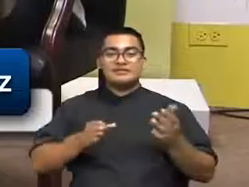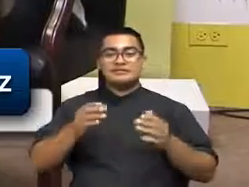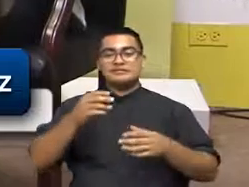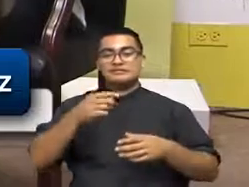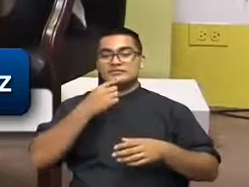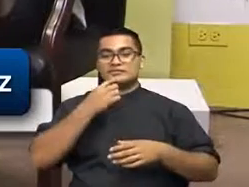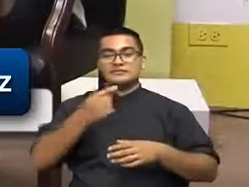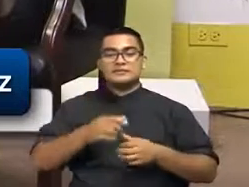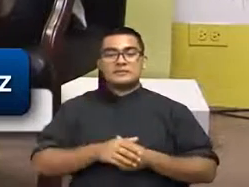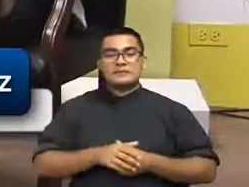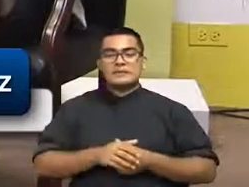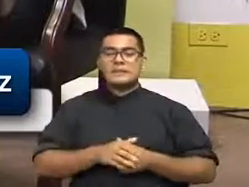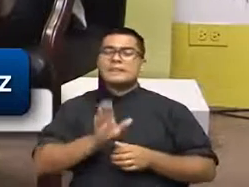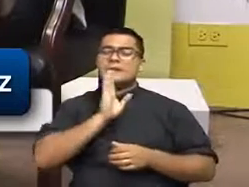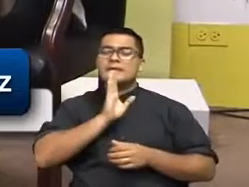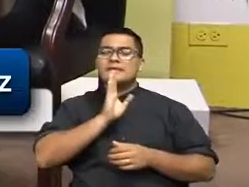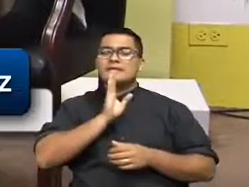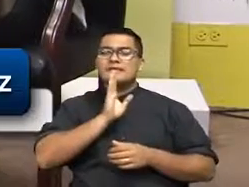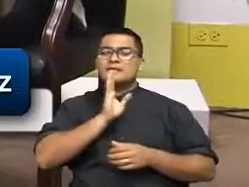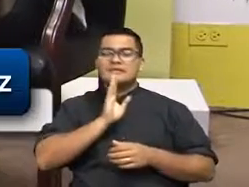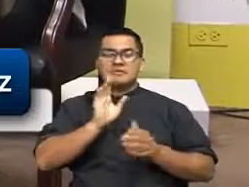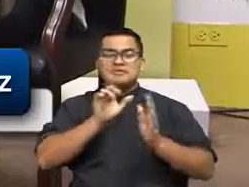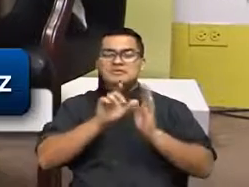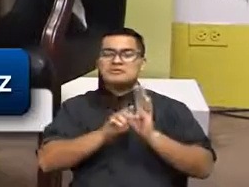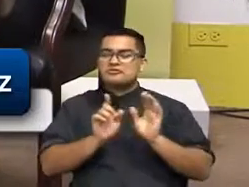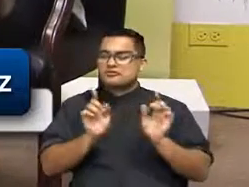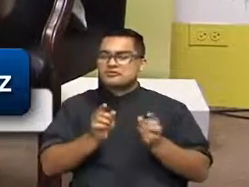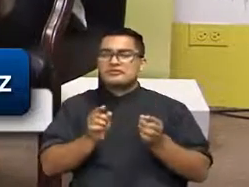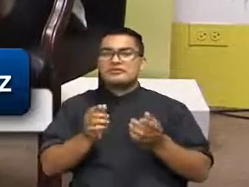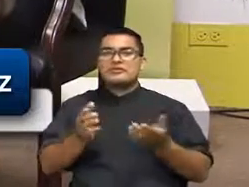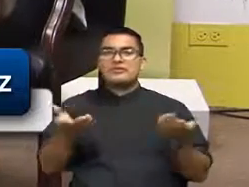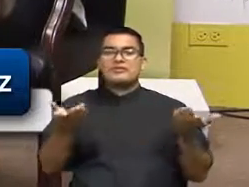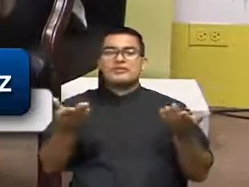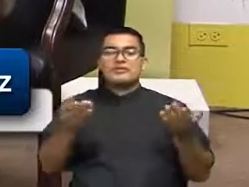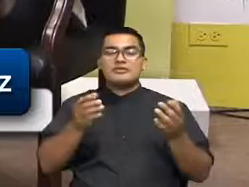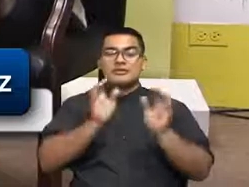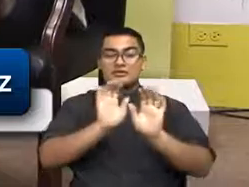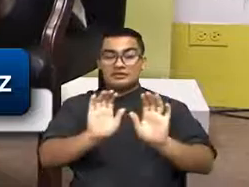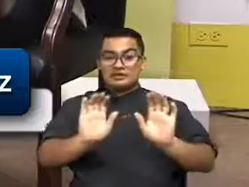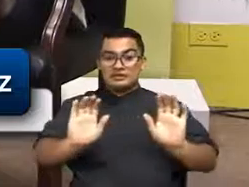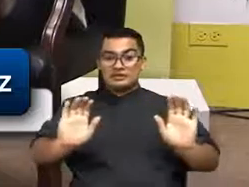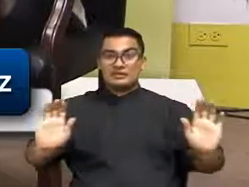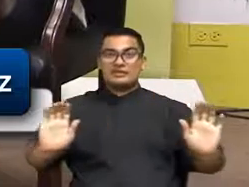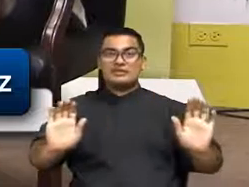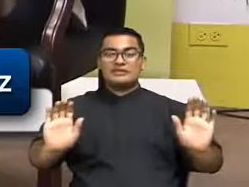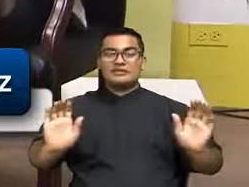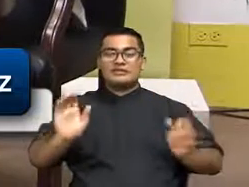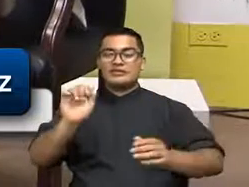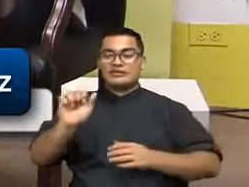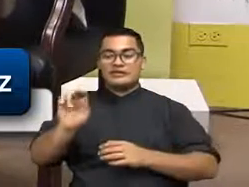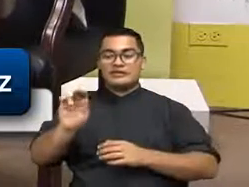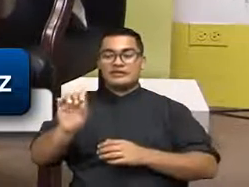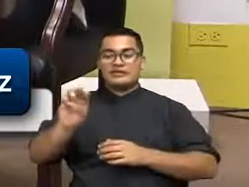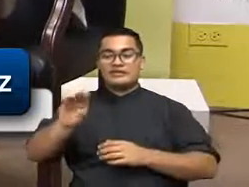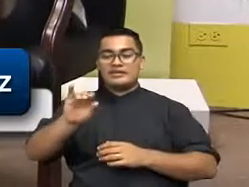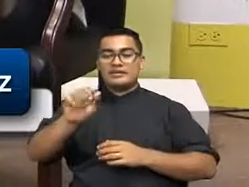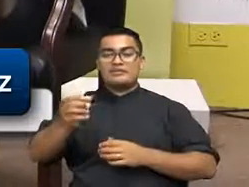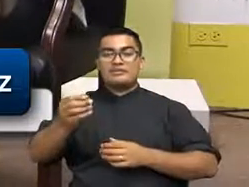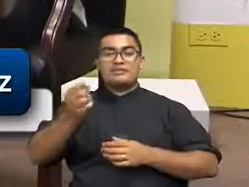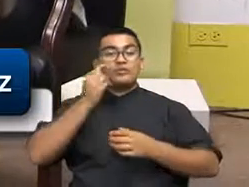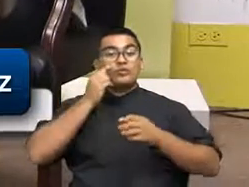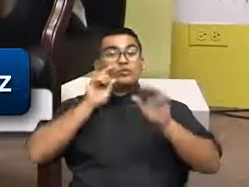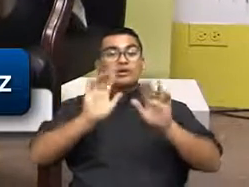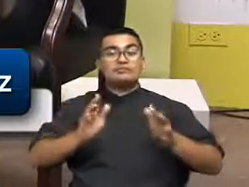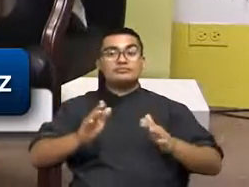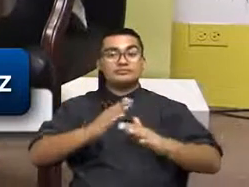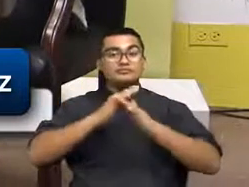digestión. ¿Ya? Hablemos rápidamente, doctor, ya nos quedan pocos minutos, sobre okay. cómo podemos evitar que a nuestros niños les den anemia. Los alimentos son muy